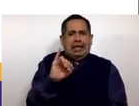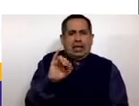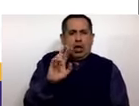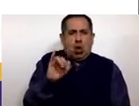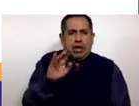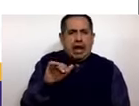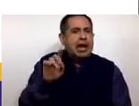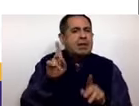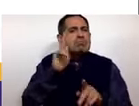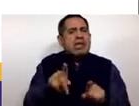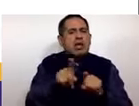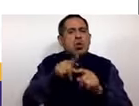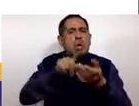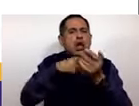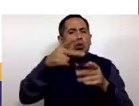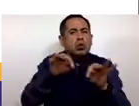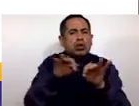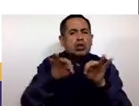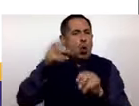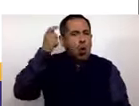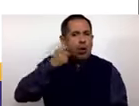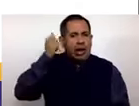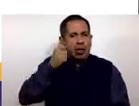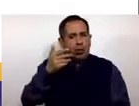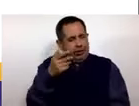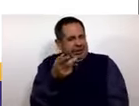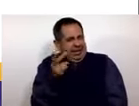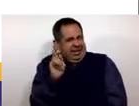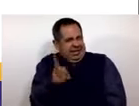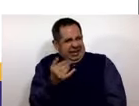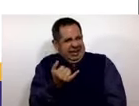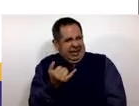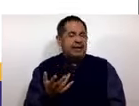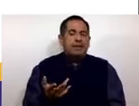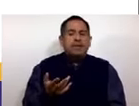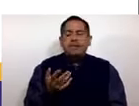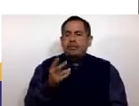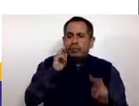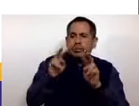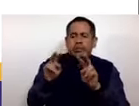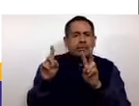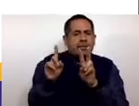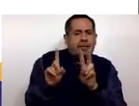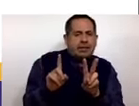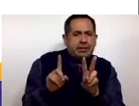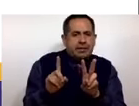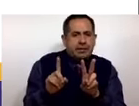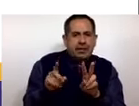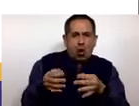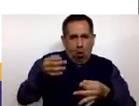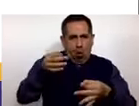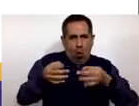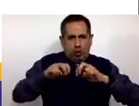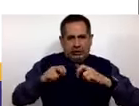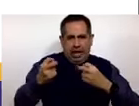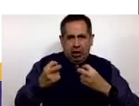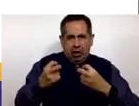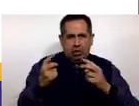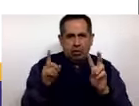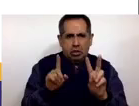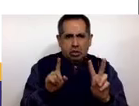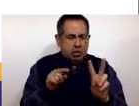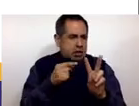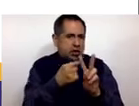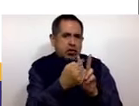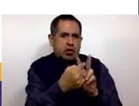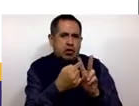jubilado, es ironía, hacer visibles cuáles son, cómo se comportan los hombres con